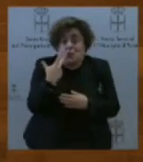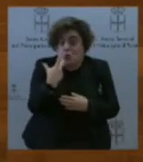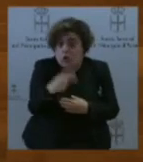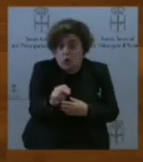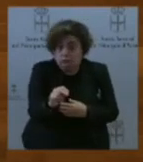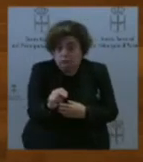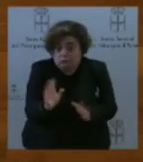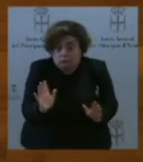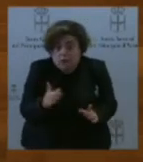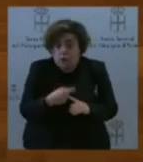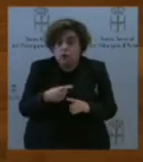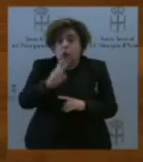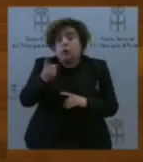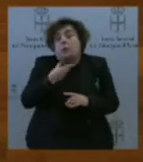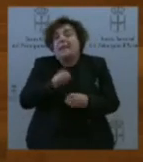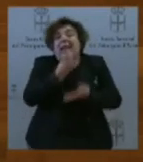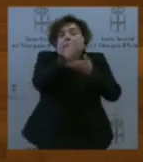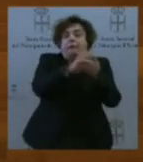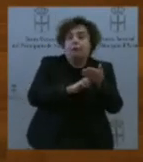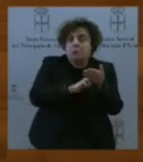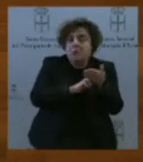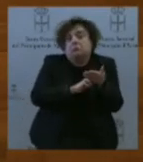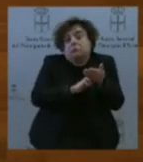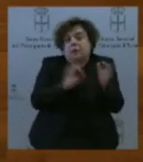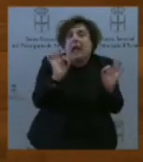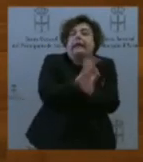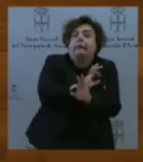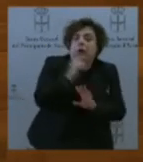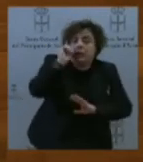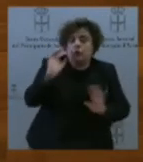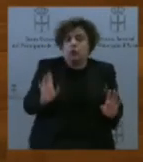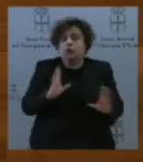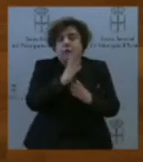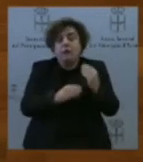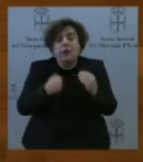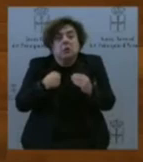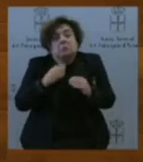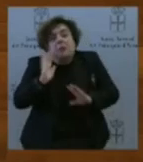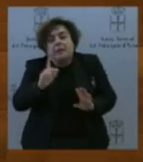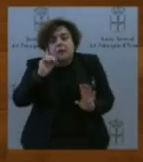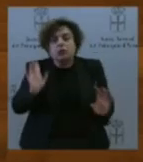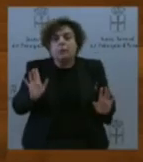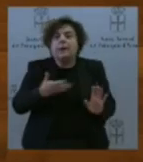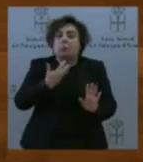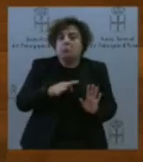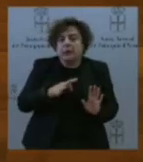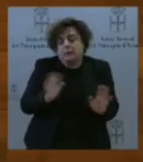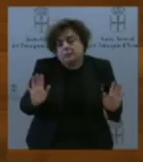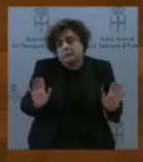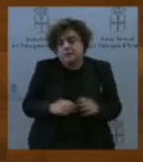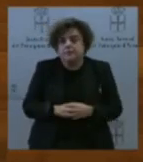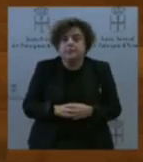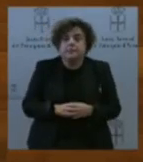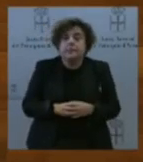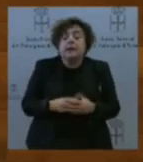Yo ahí no puedo, no me parece, pero bueno, siempre pueden pasar cosas así. Pero mire, yo lo que quiero decir